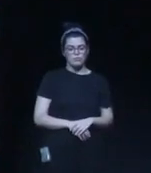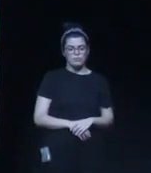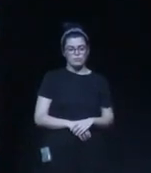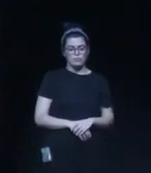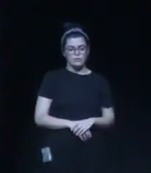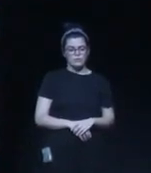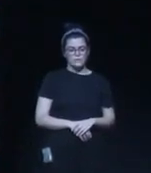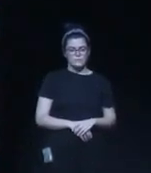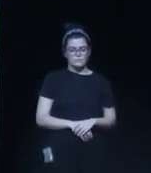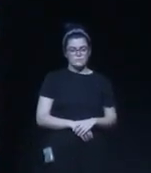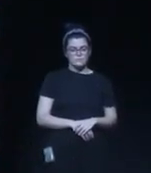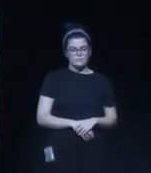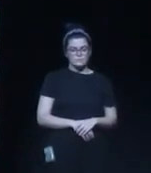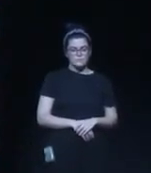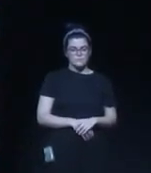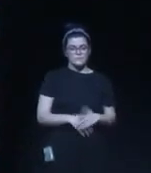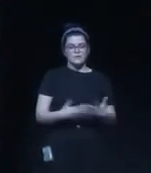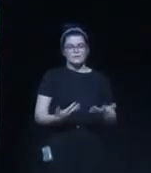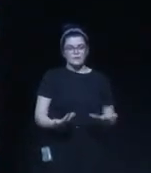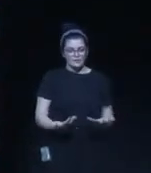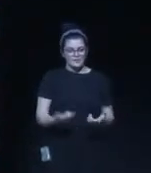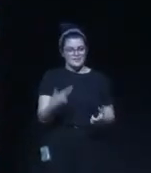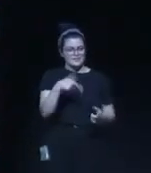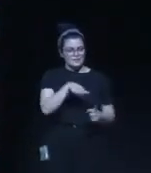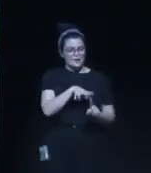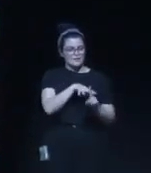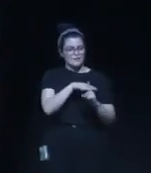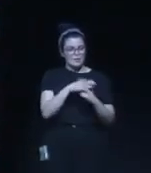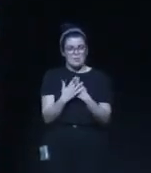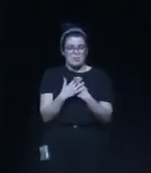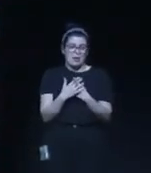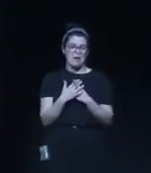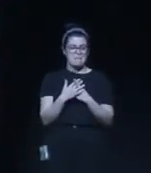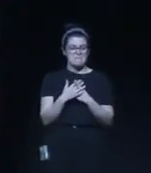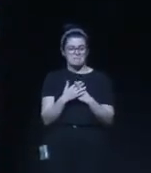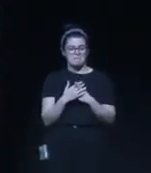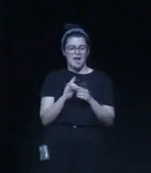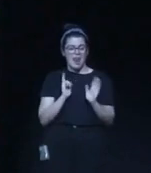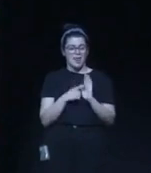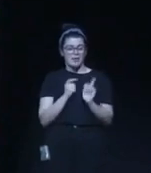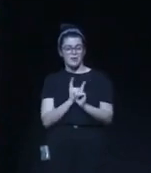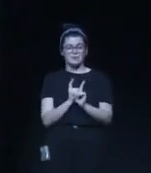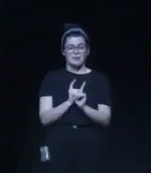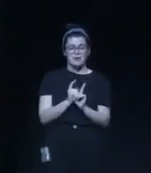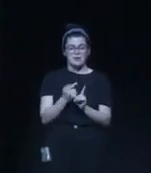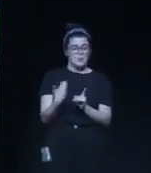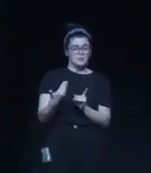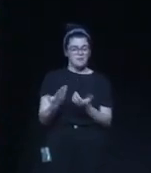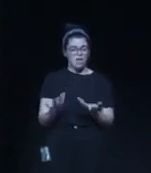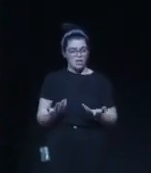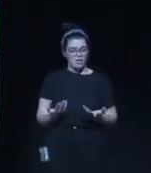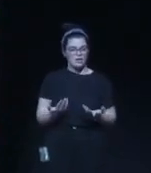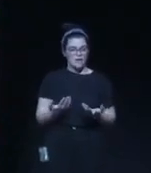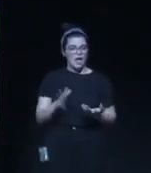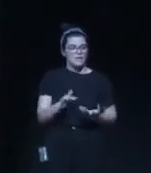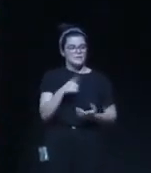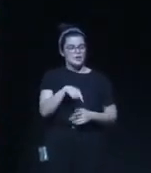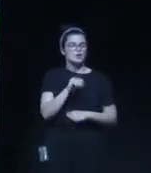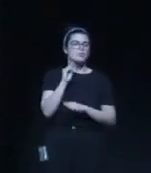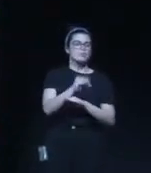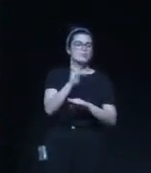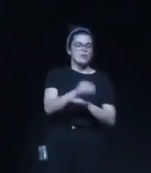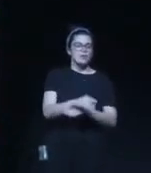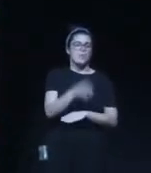claro, ese grado de impunidad. Y luego, claro, ellos reciben muchísimas subvenciones, porque ellos dicen que pagan muchos